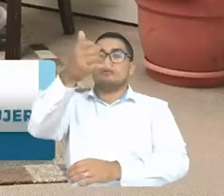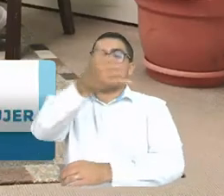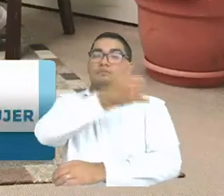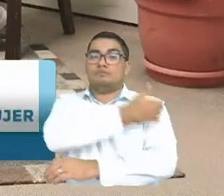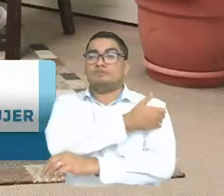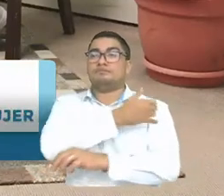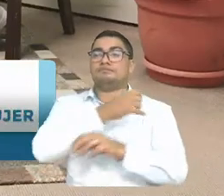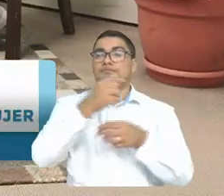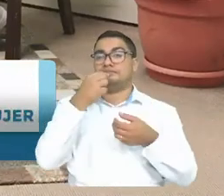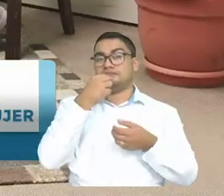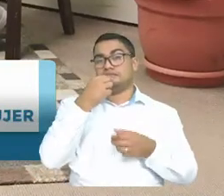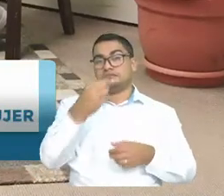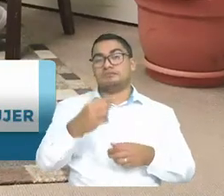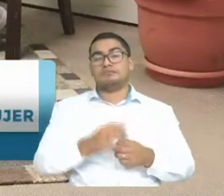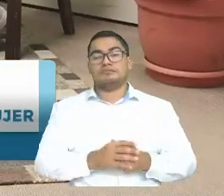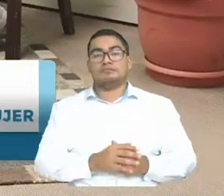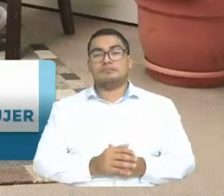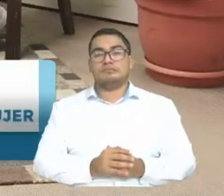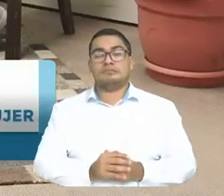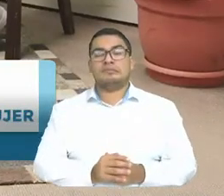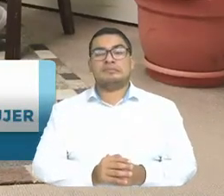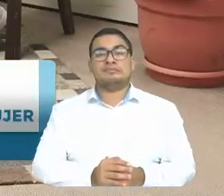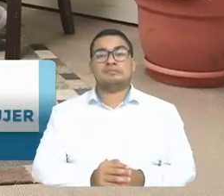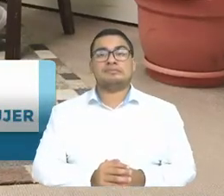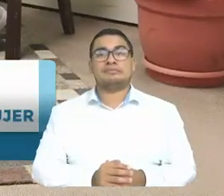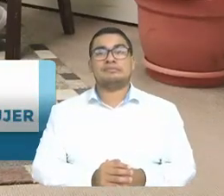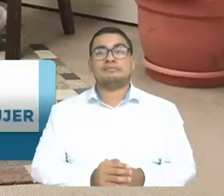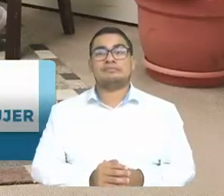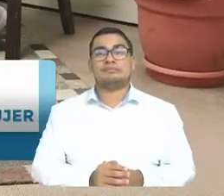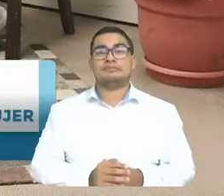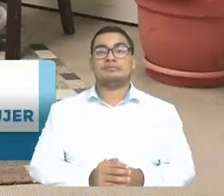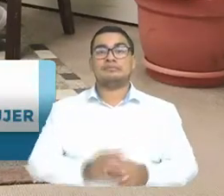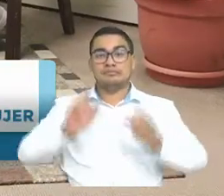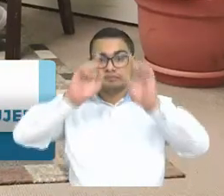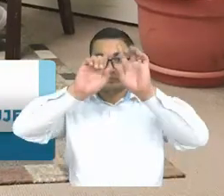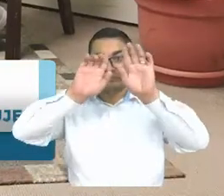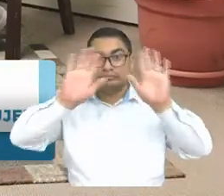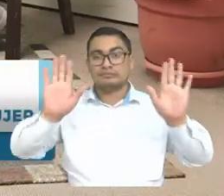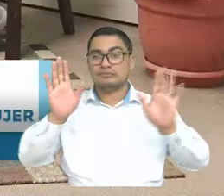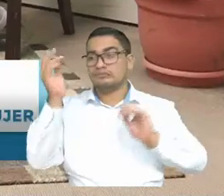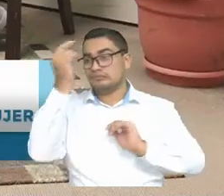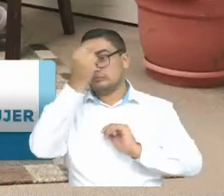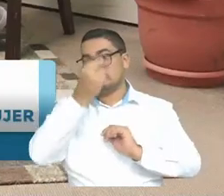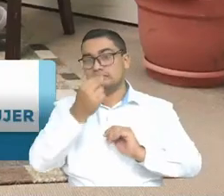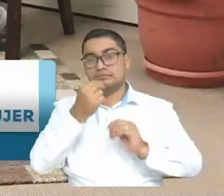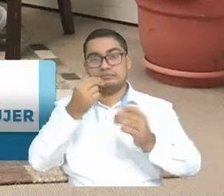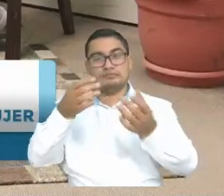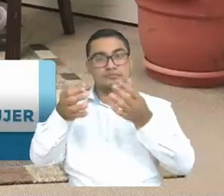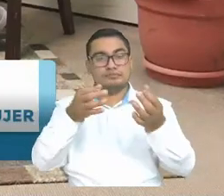atención, ¿verdad? Que en este caso sería el hospital. Ya. O sea, para que estemos claros, le pregunto esto porque